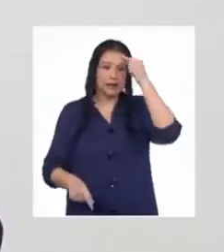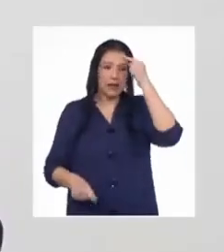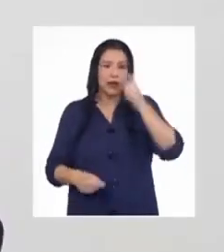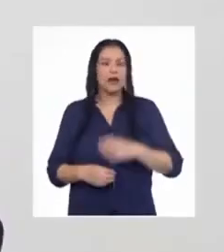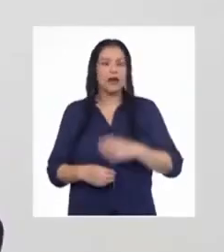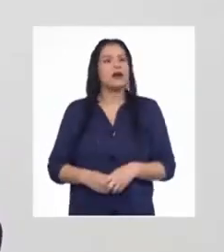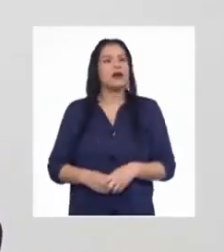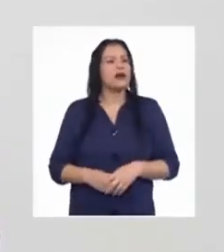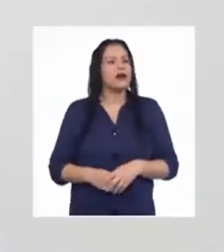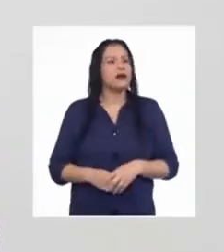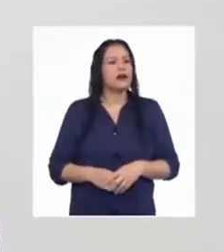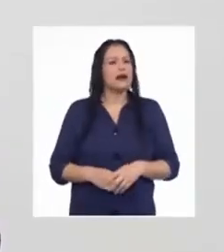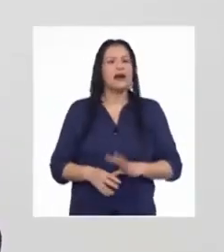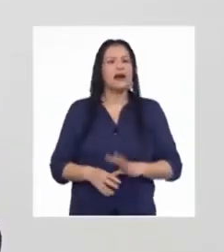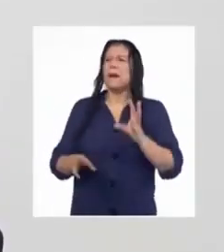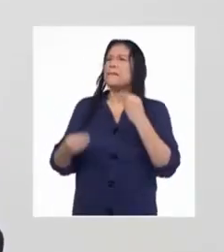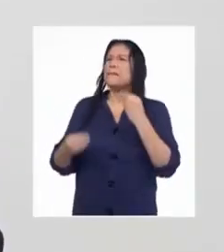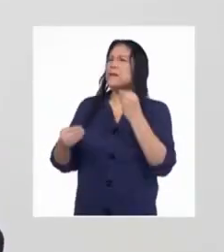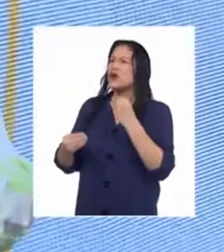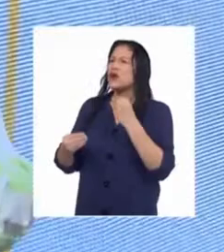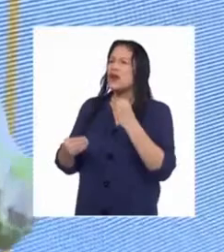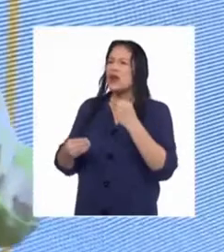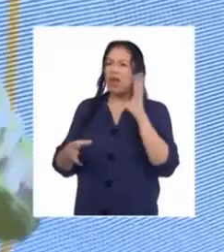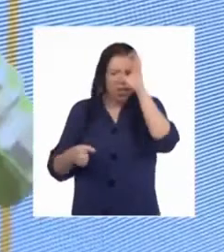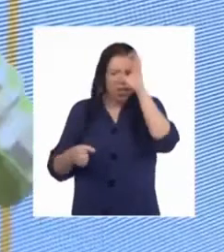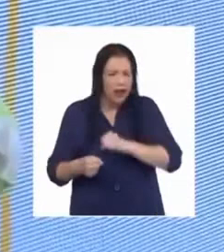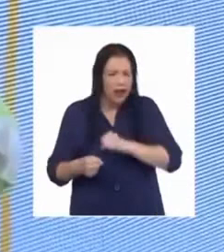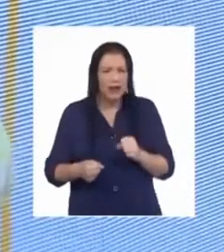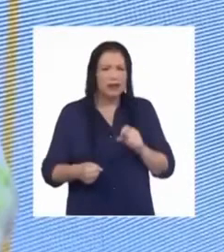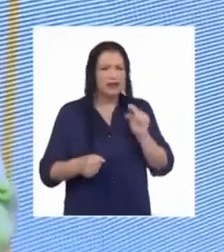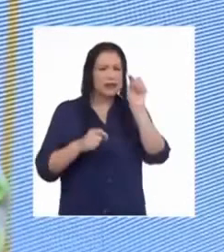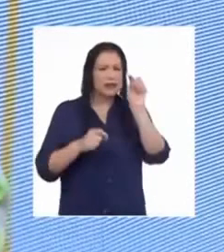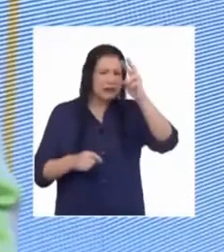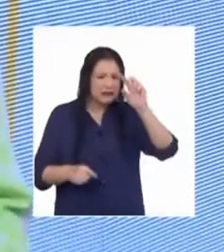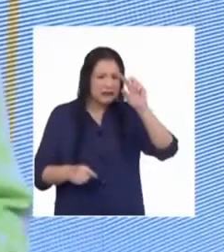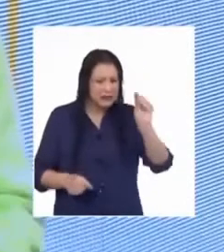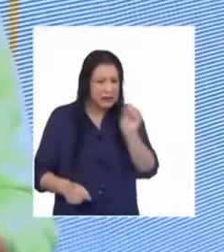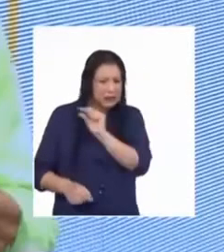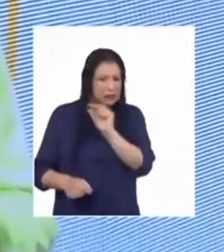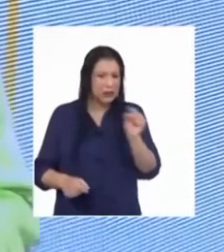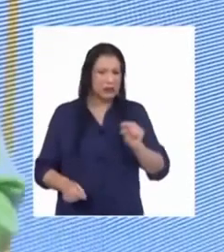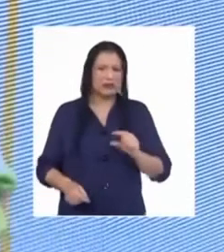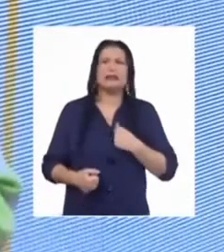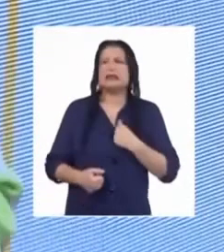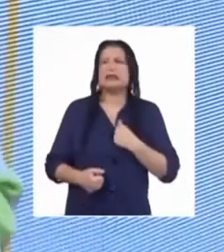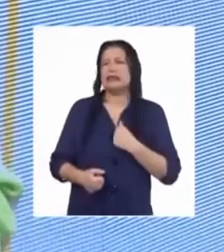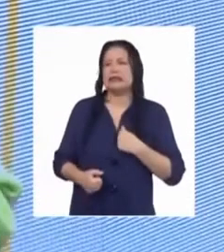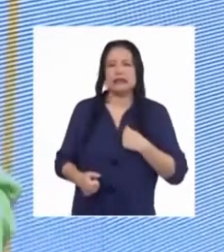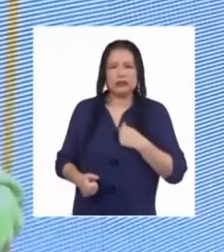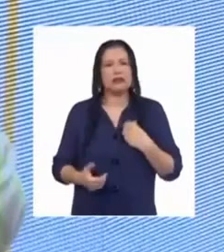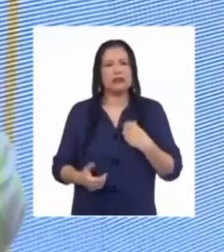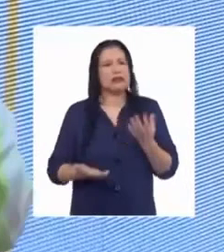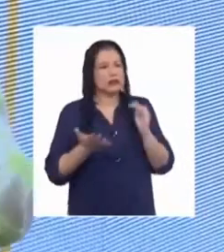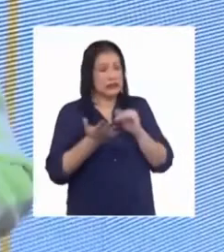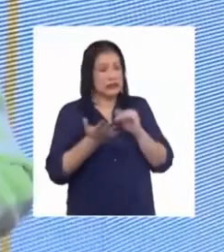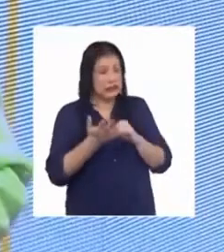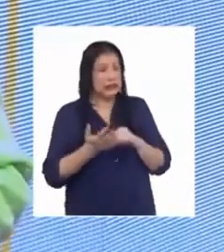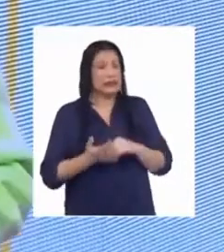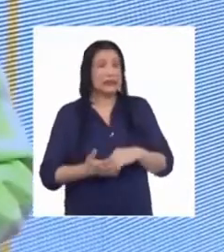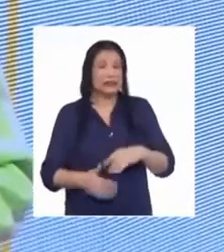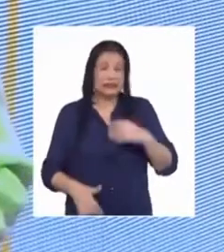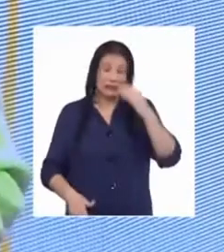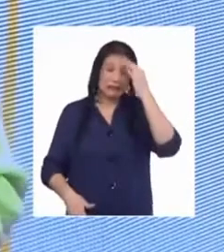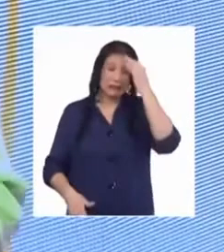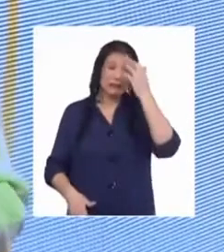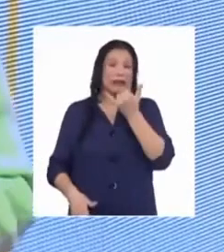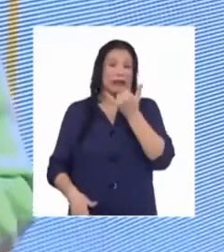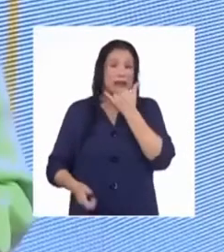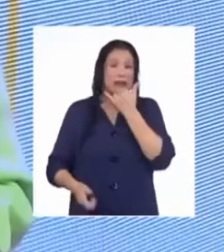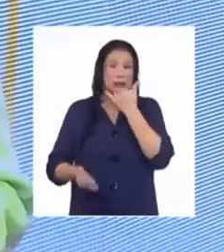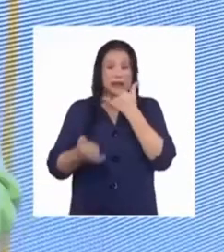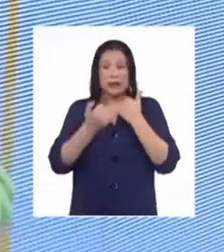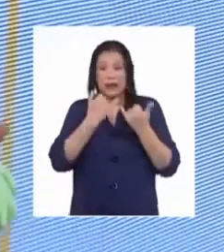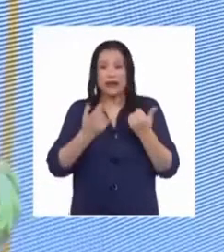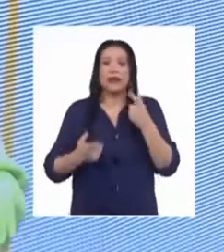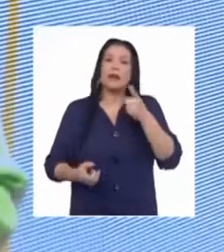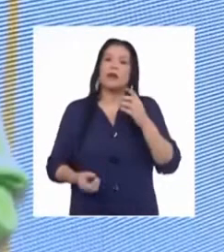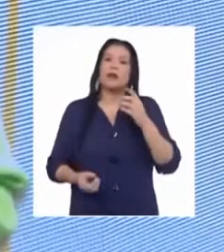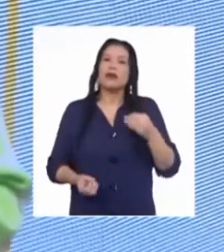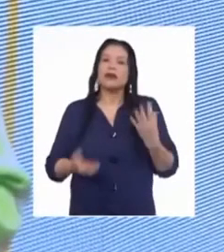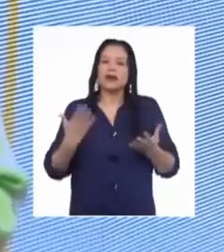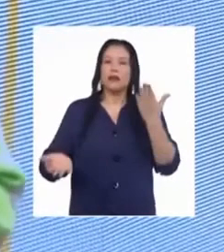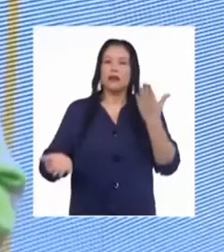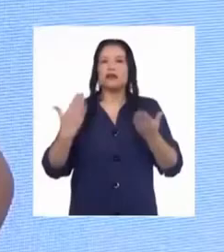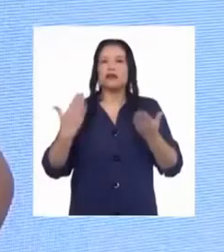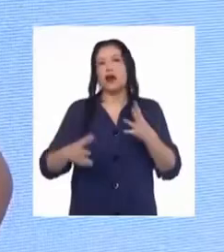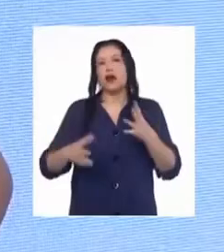¿Por qué te salteas el subtítulo? Lo hice... Tiene razón, lo siento. Ahora que lo hice, creo que siempre lo hago, tal vez porque